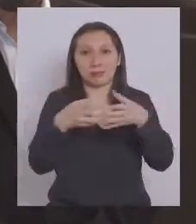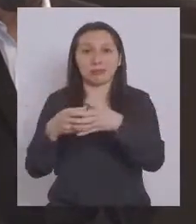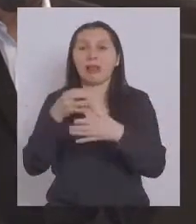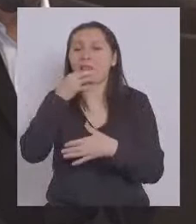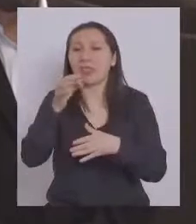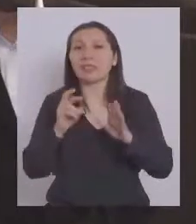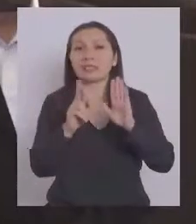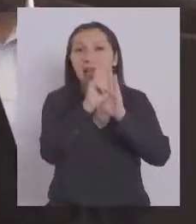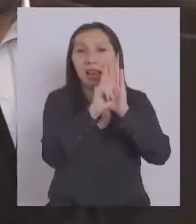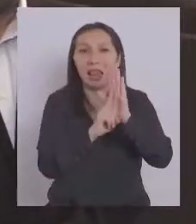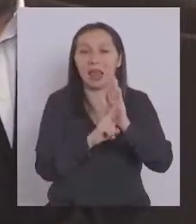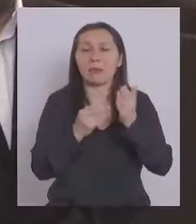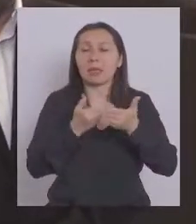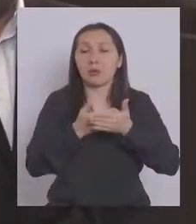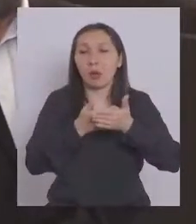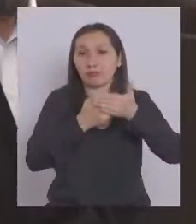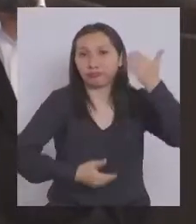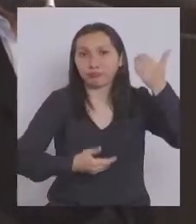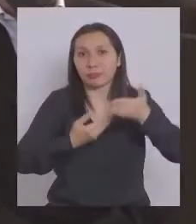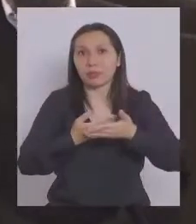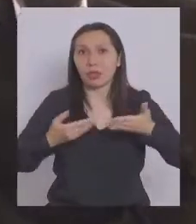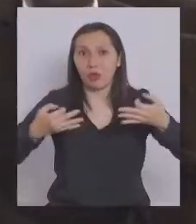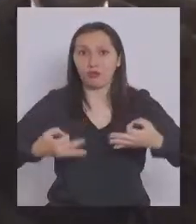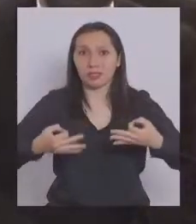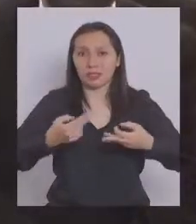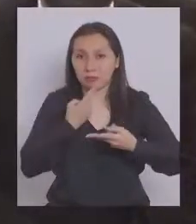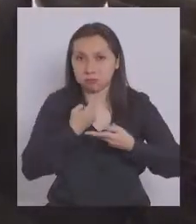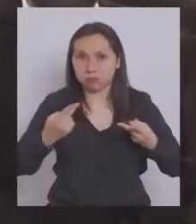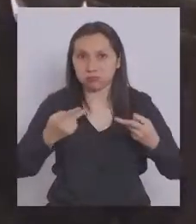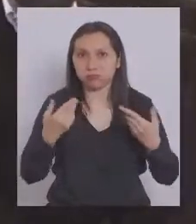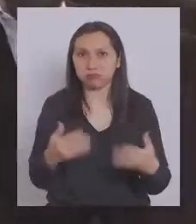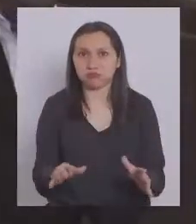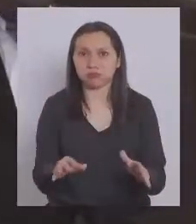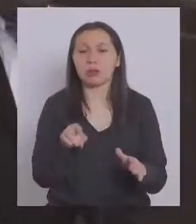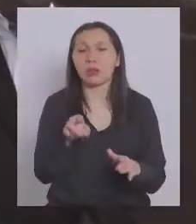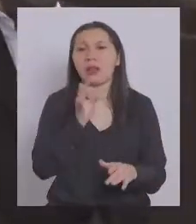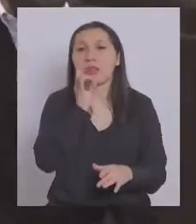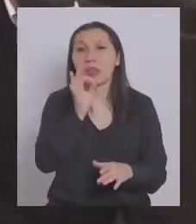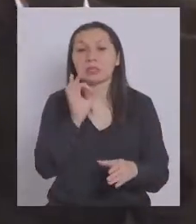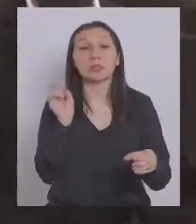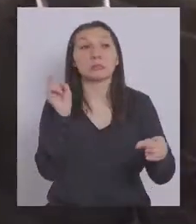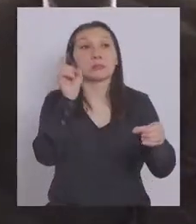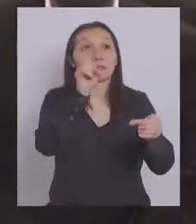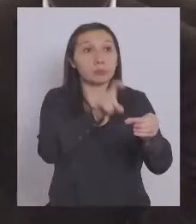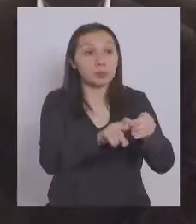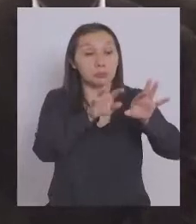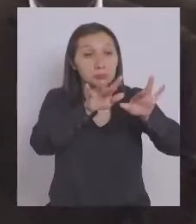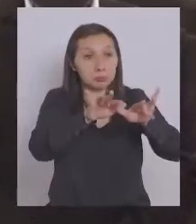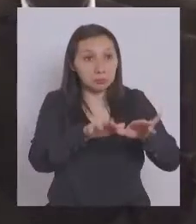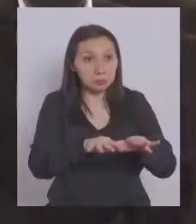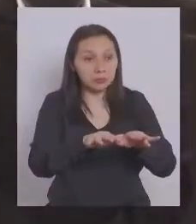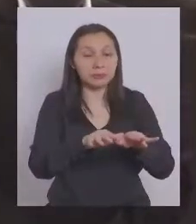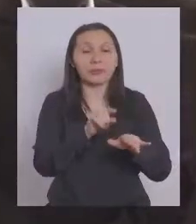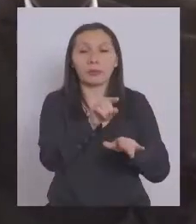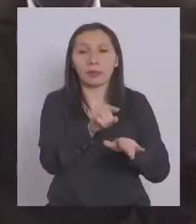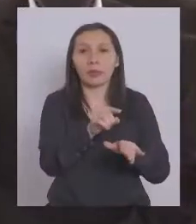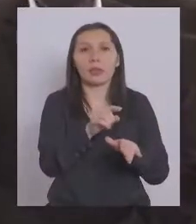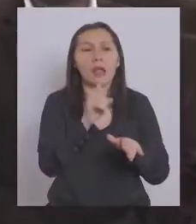reglamento que se publicó en el Diario Oficial y que indica que se postula y se hace